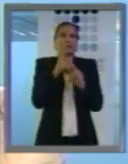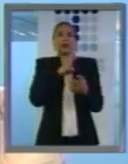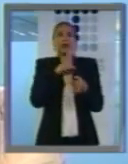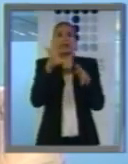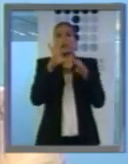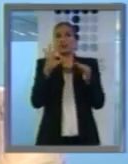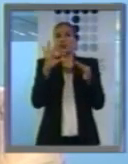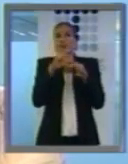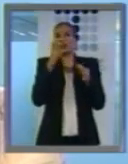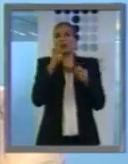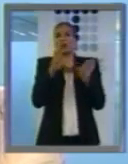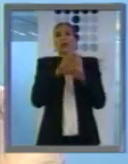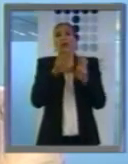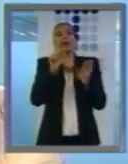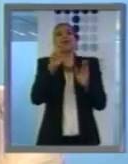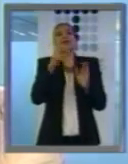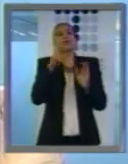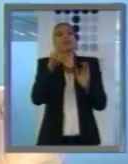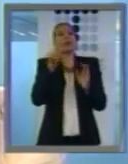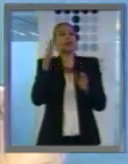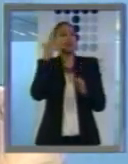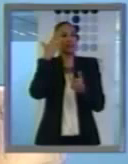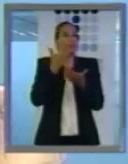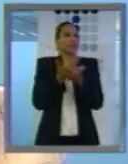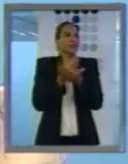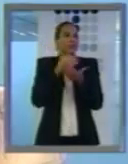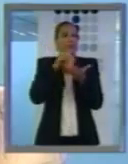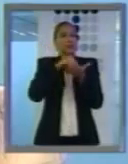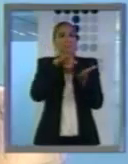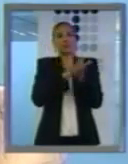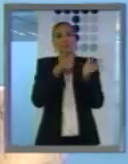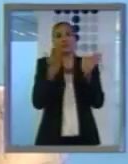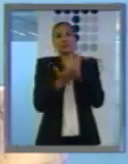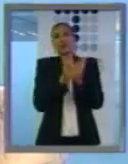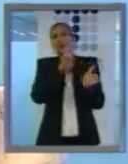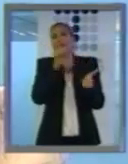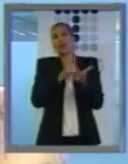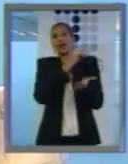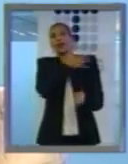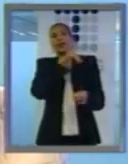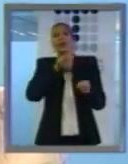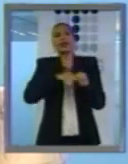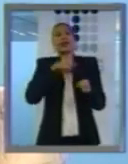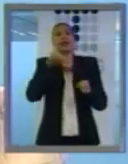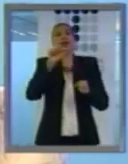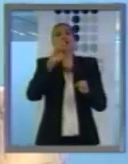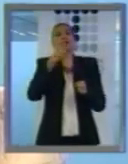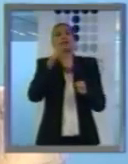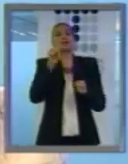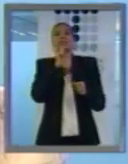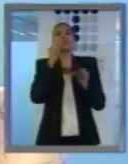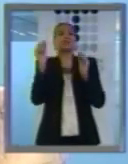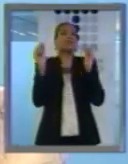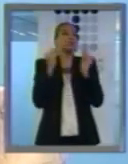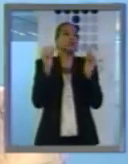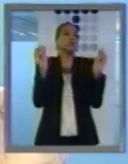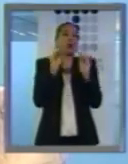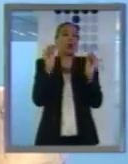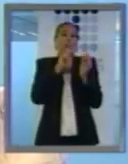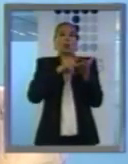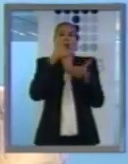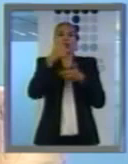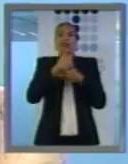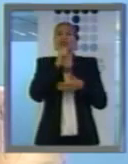punto de archivos, porque está pendiente una ley general de archivos que todavía no se ha discutido, ni siquiera se ha presentado un